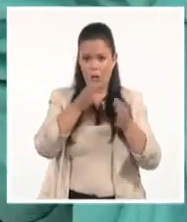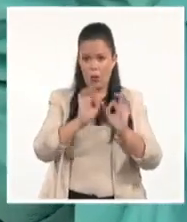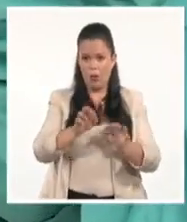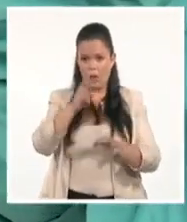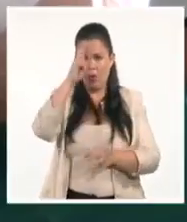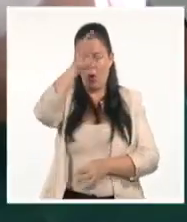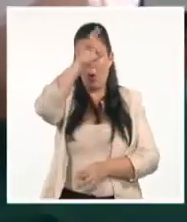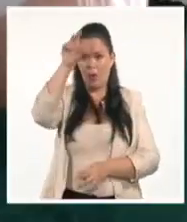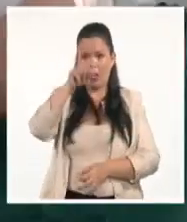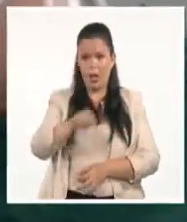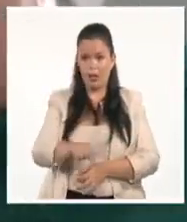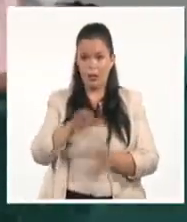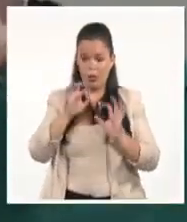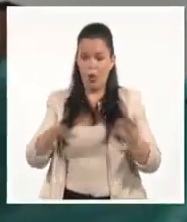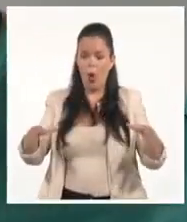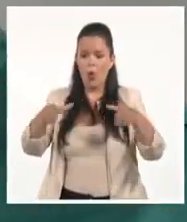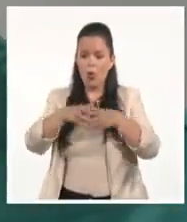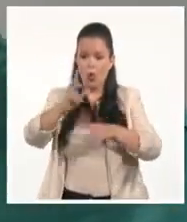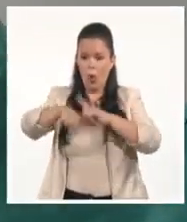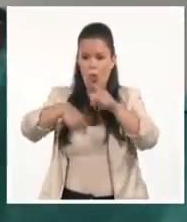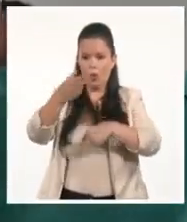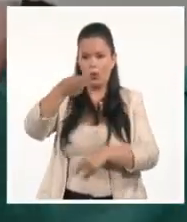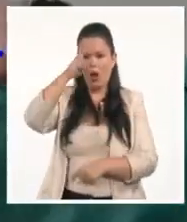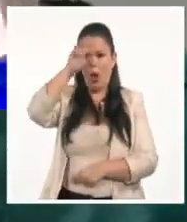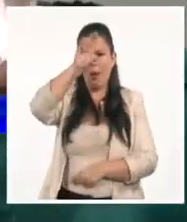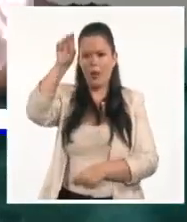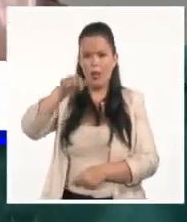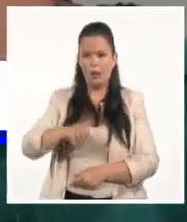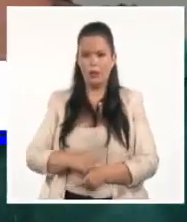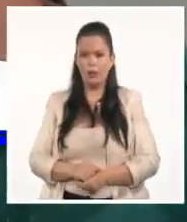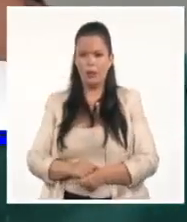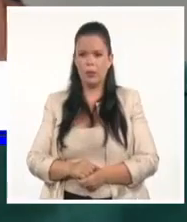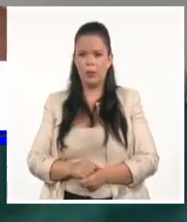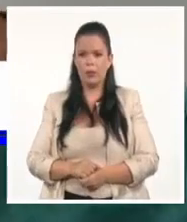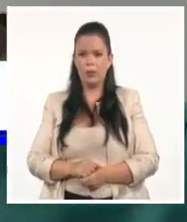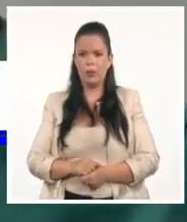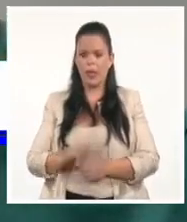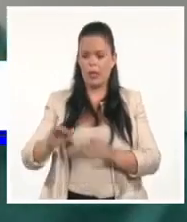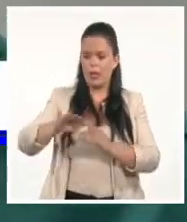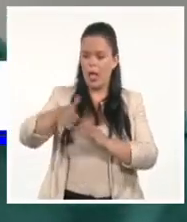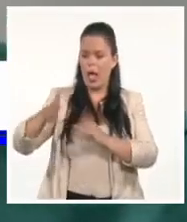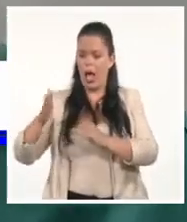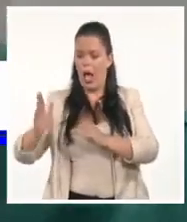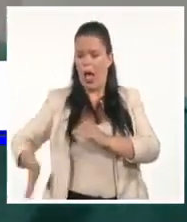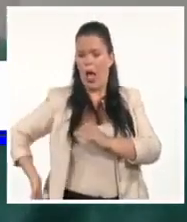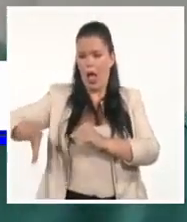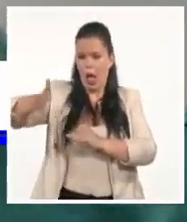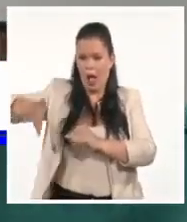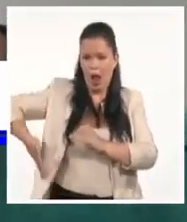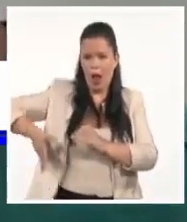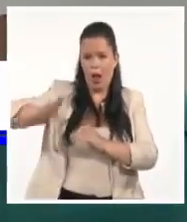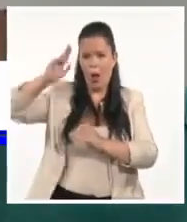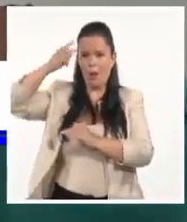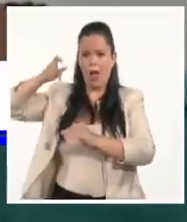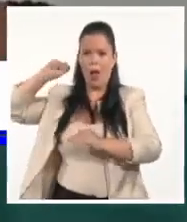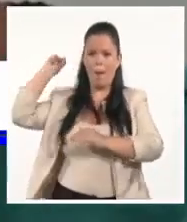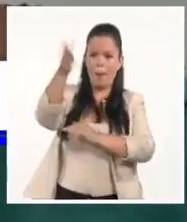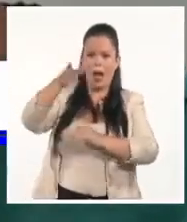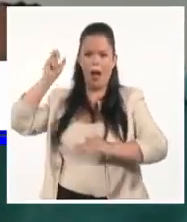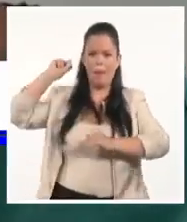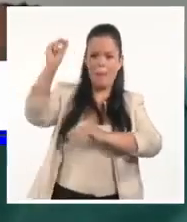por antisociales. Lanzaron piedras por aquí, por este lado de pediatría. Los niños estaban llorando, las madres muy preocupadas.